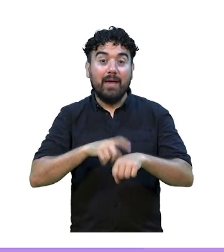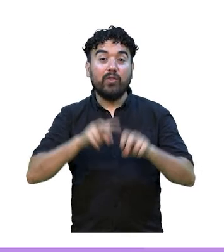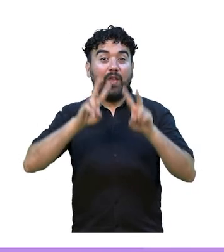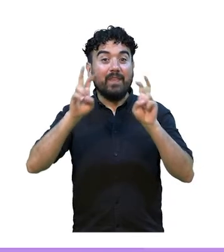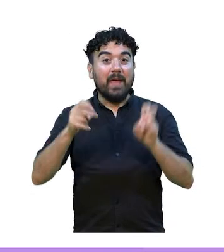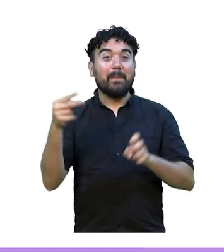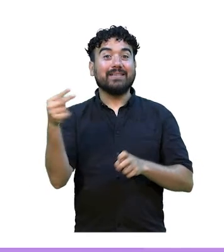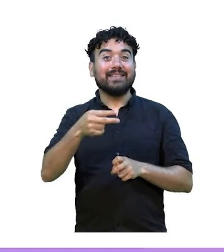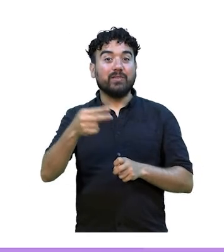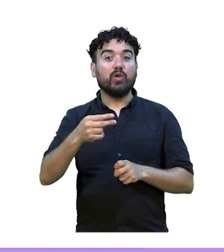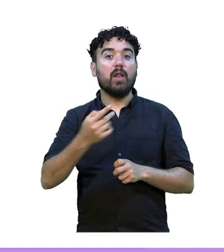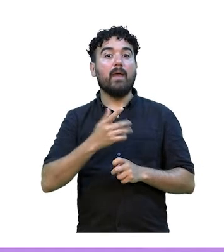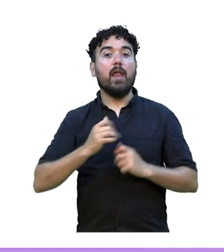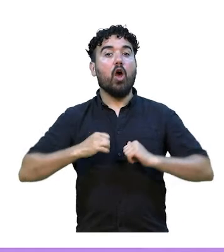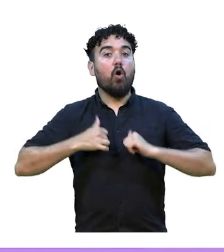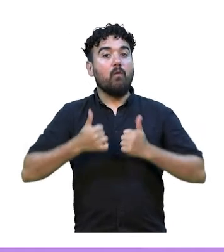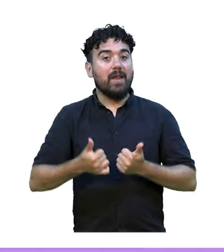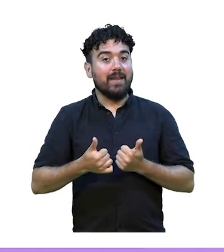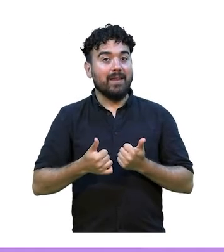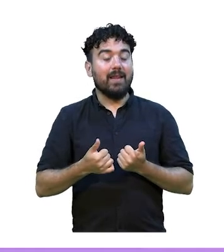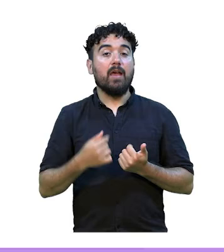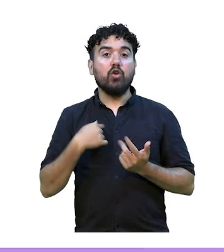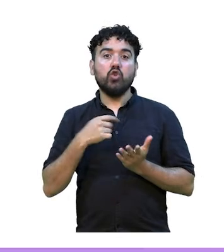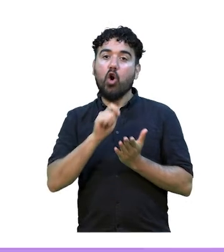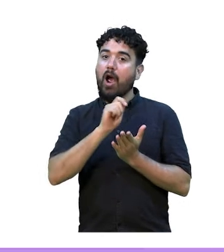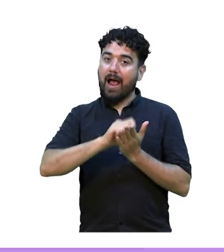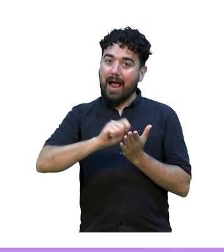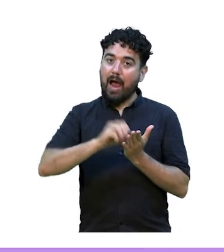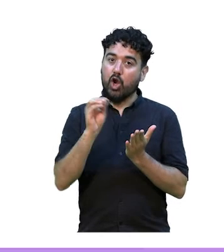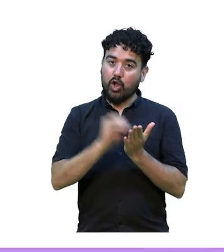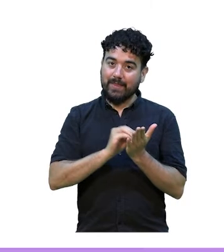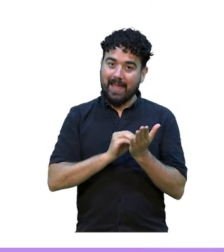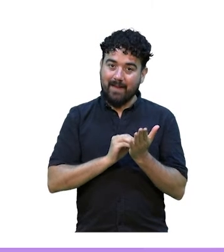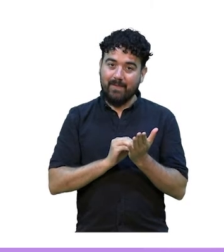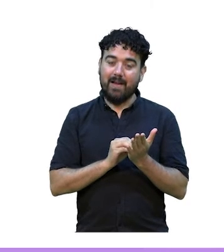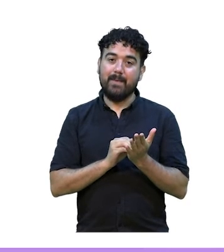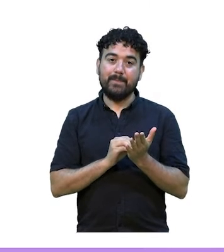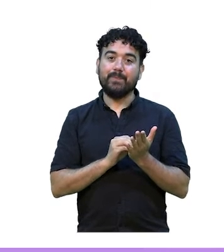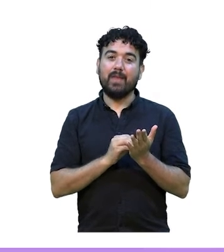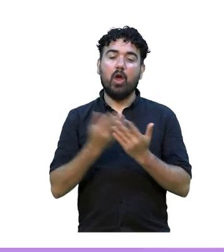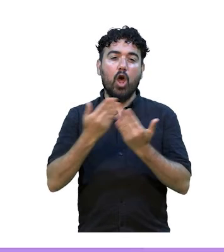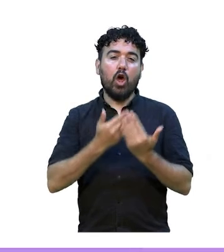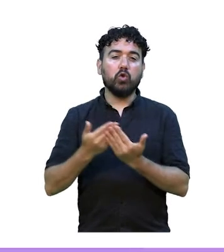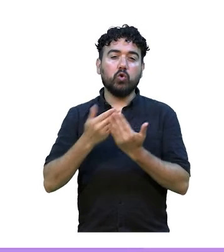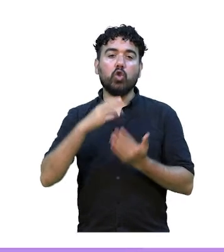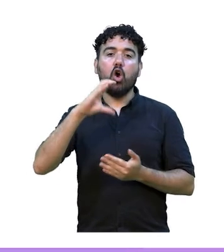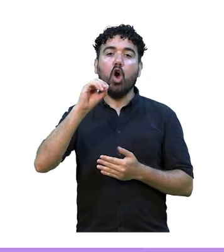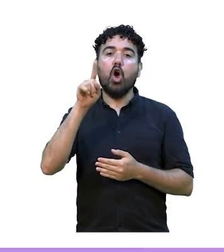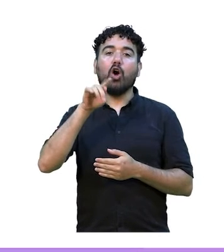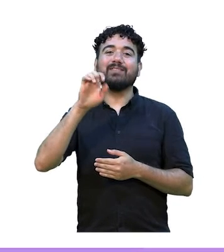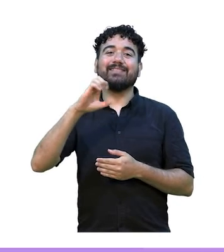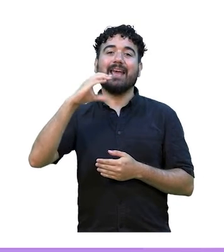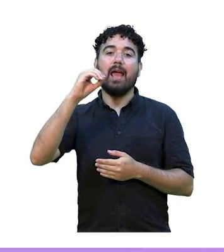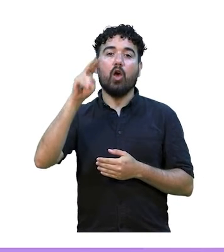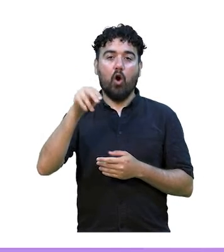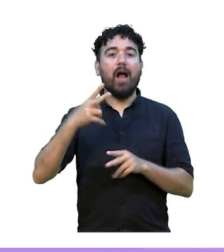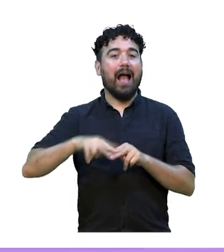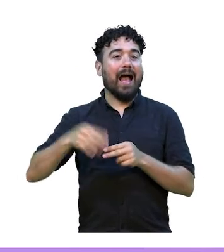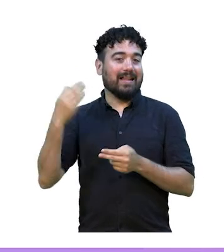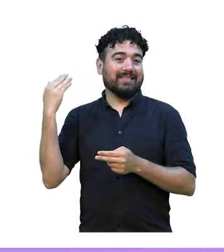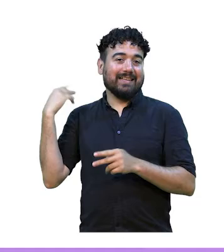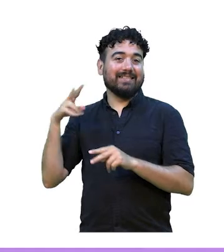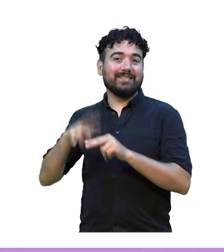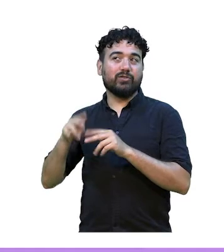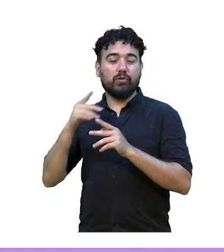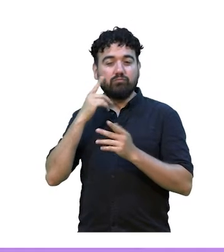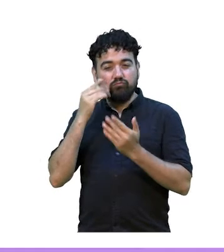todo en ese momento respecto de las sexualidades juveniles, ¿ya? Yo anotaba, digamos, de los estudios del COSECON